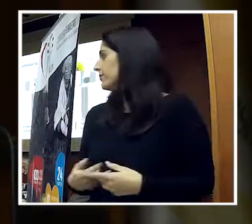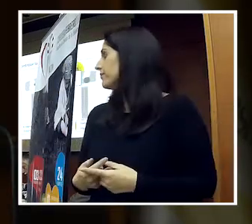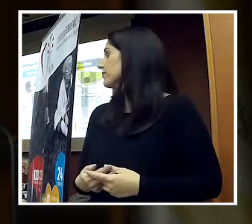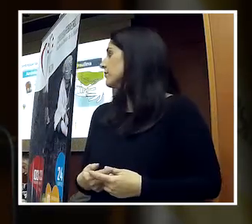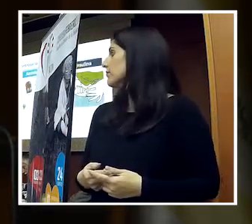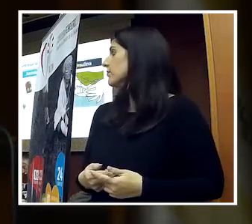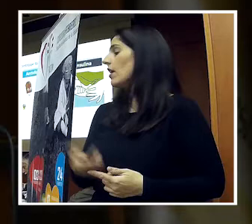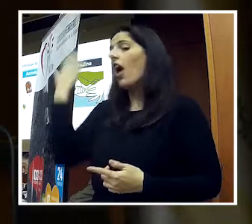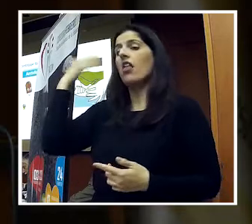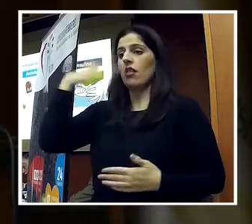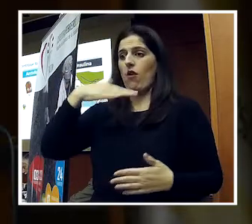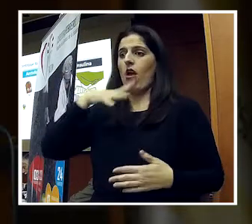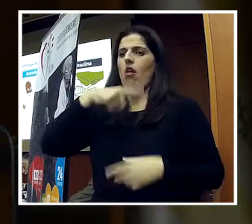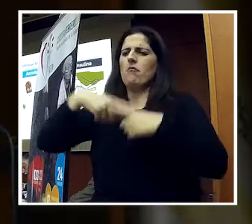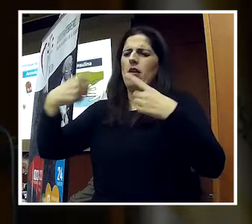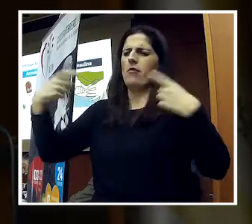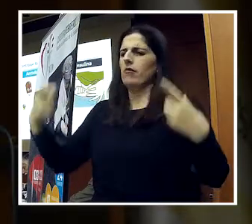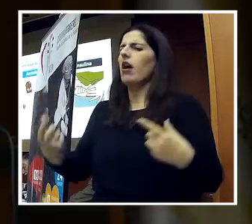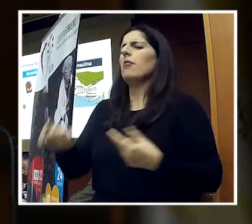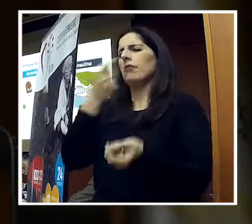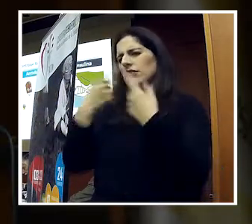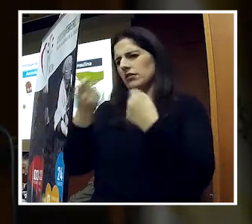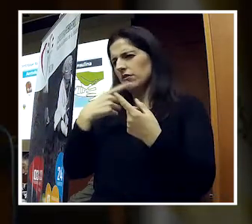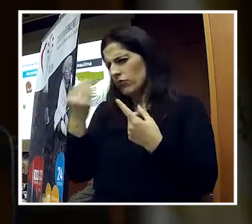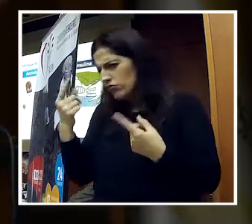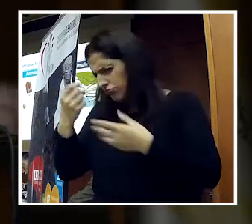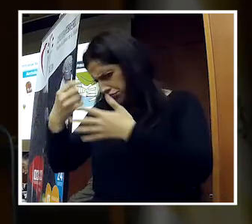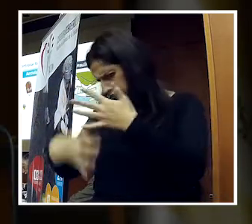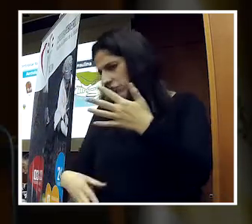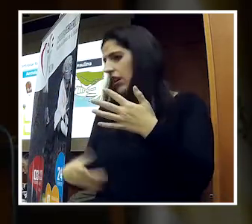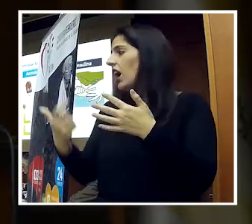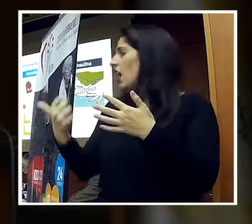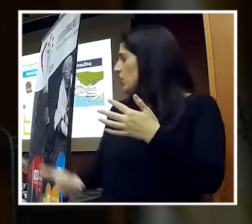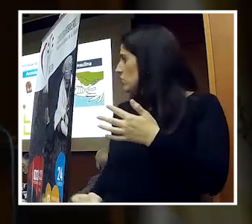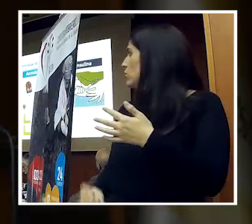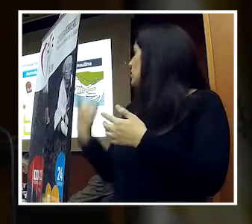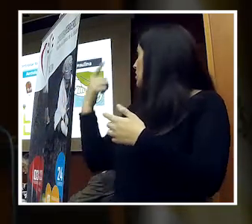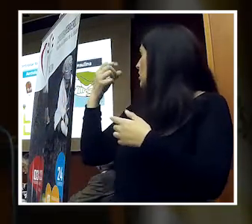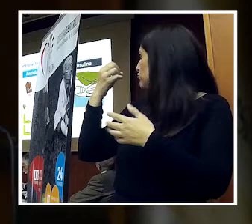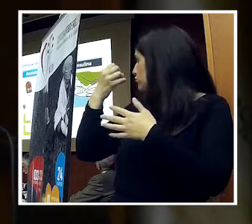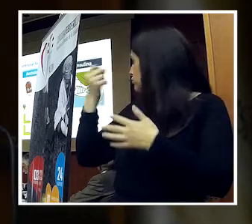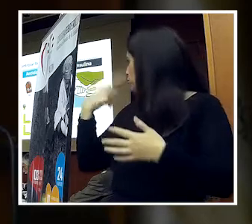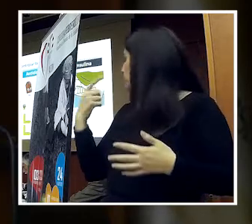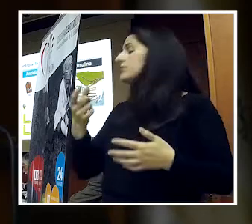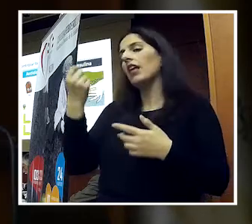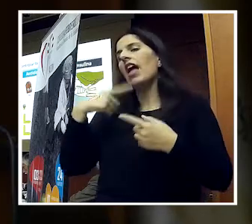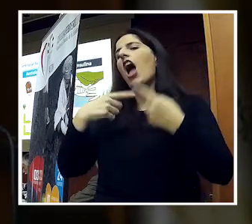teníamos. Tenemos antidiabéticos orales, tenemos insulina, también la teníamos antes, antidiabéticos